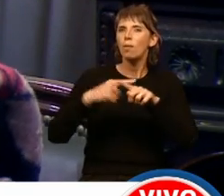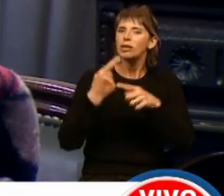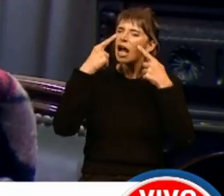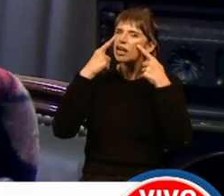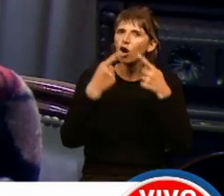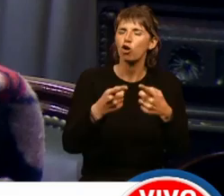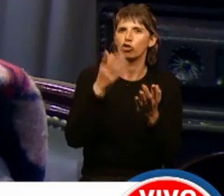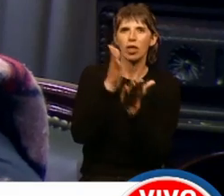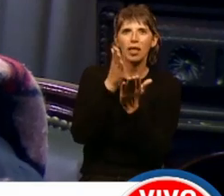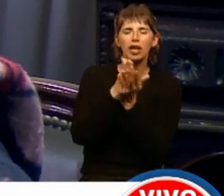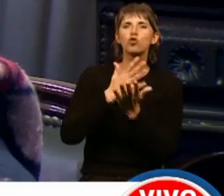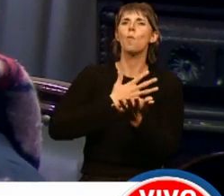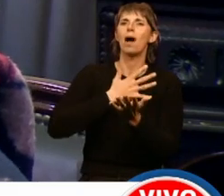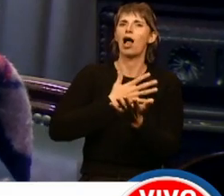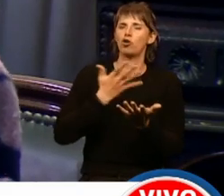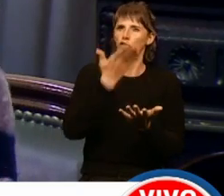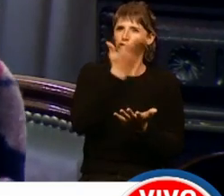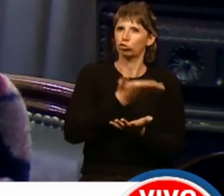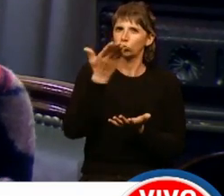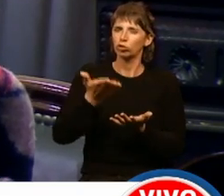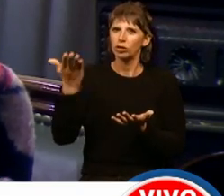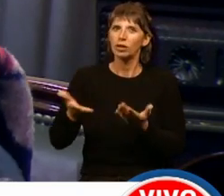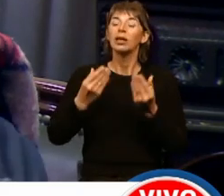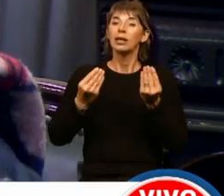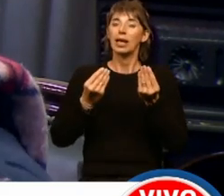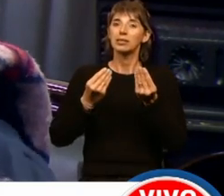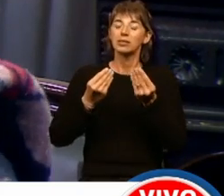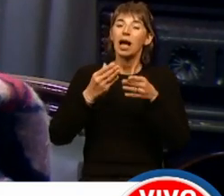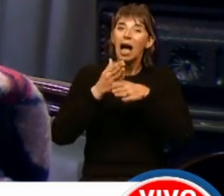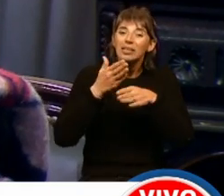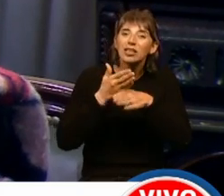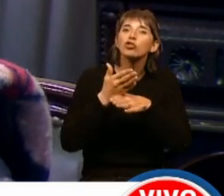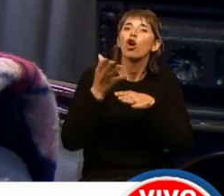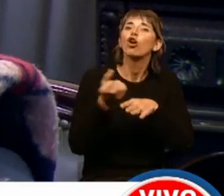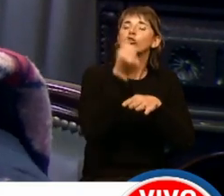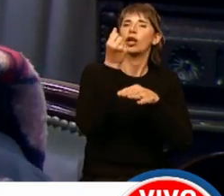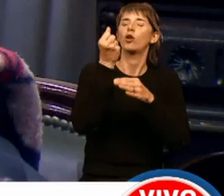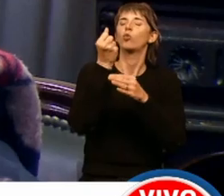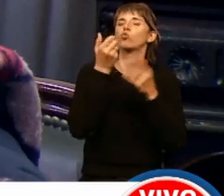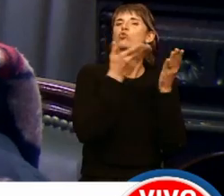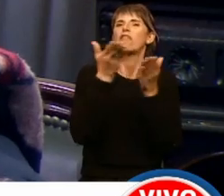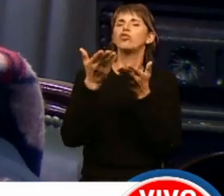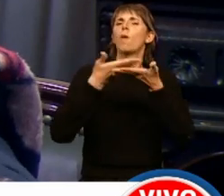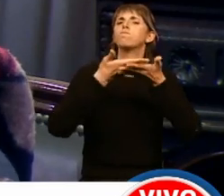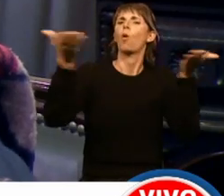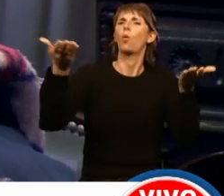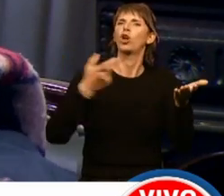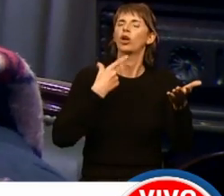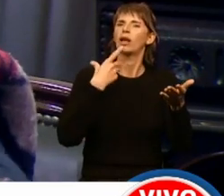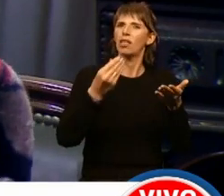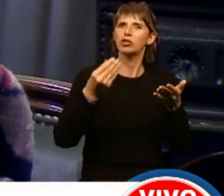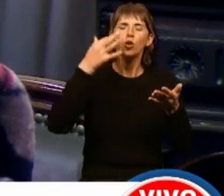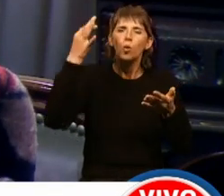derechos humanos el derecho social de tener acceso a un servicio público es la posibilidad de tener el derecho humano a un